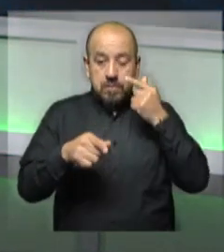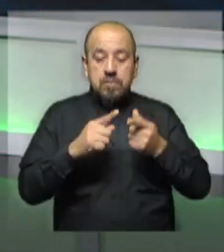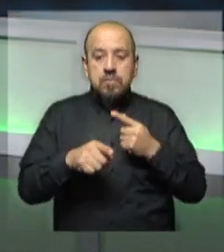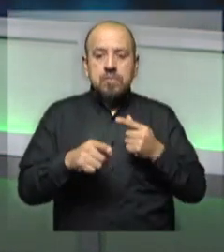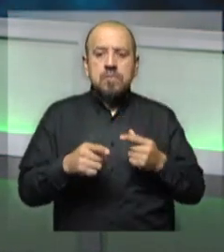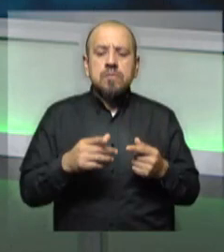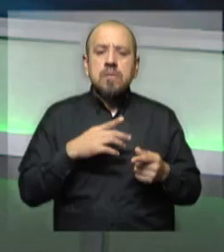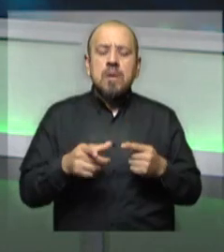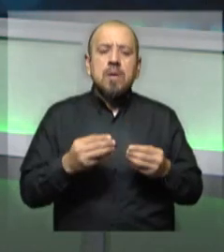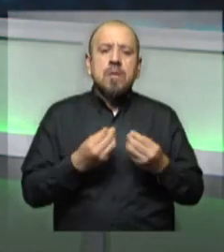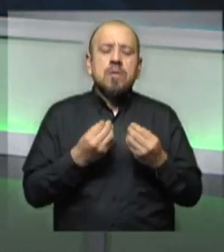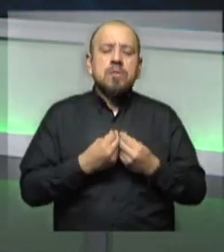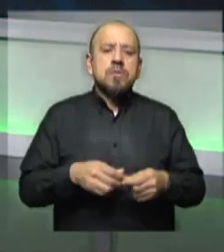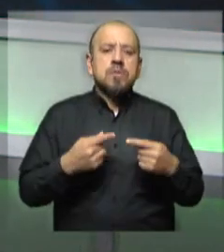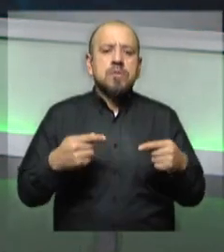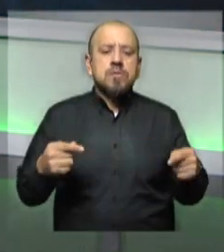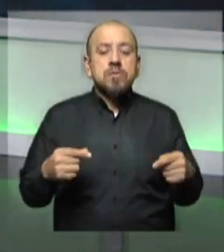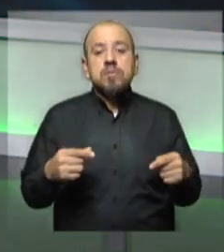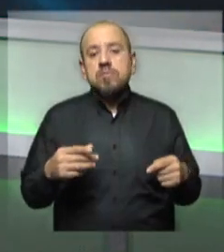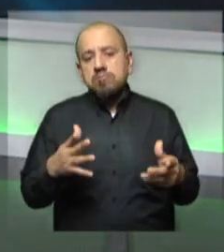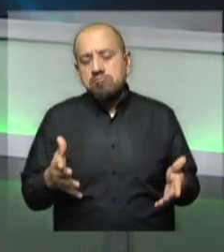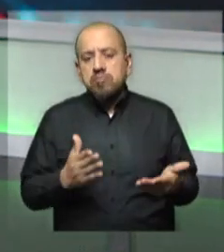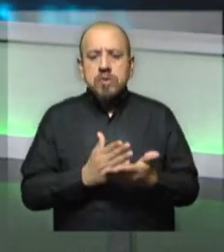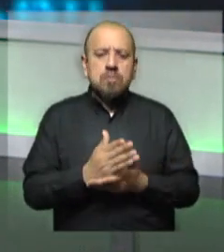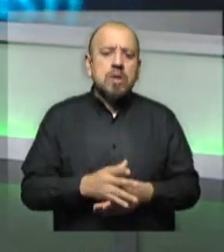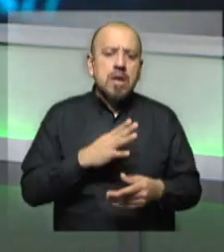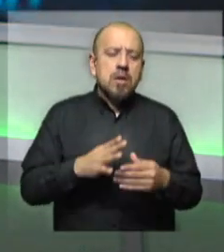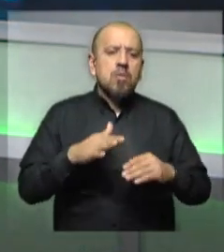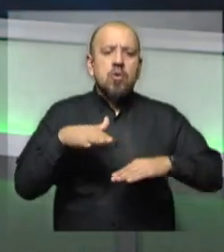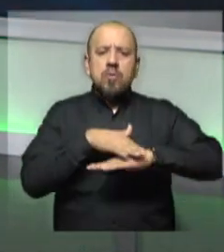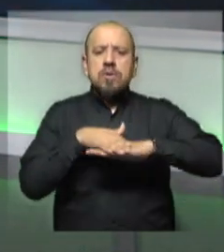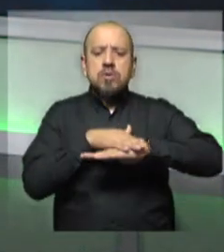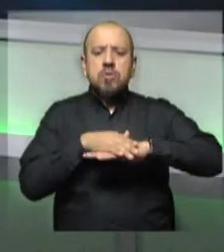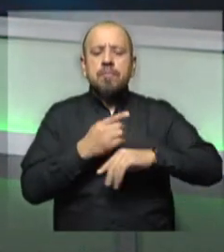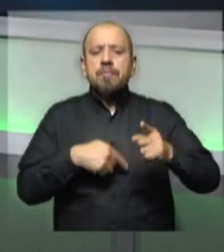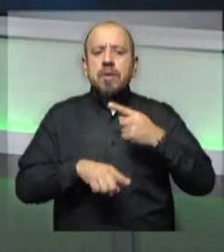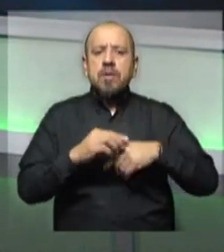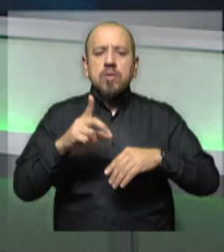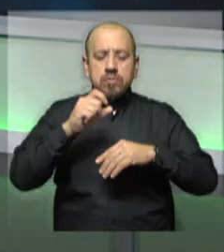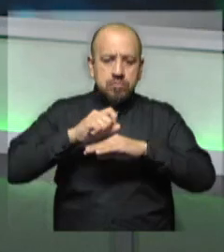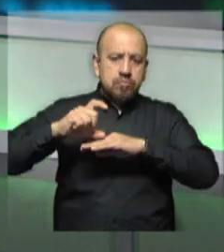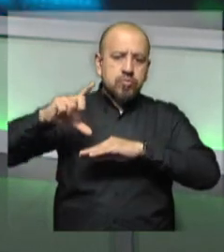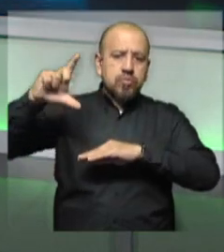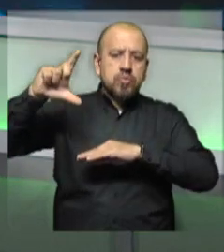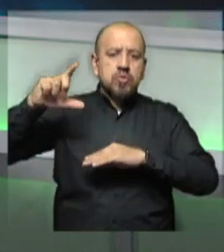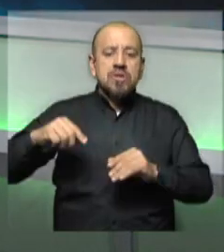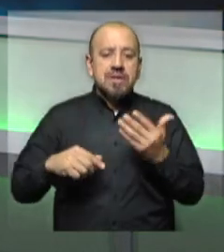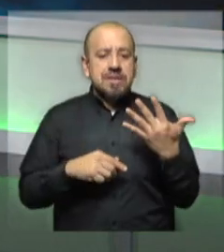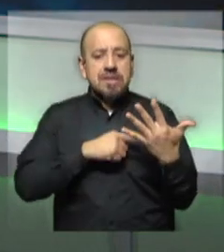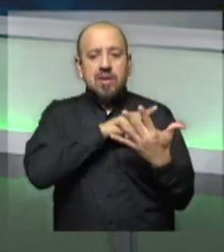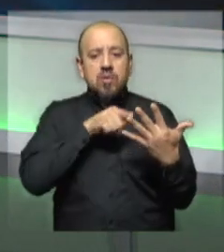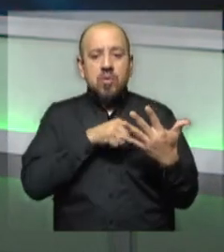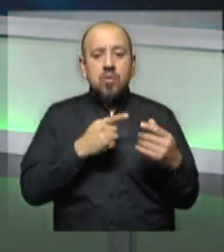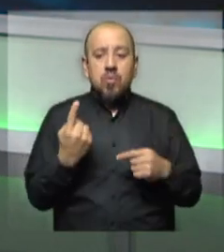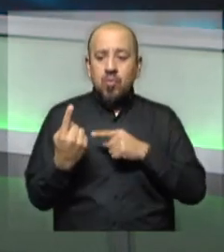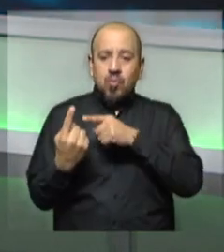alguna manera tiene un montón de estándares que justamente son activos que siempre estamos valorando pero perdemos de vista que uno más de uno de cada cinco niños justamente nace